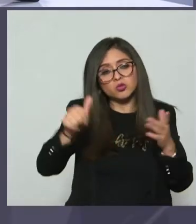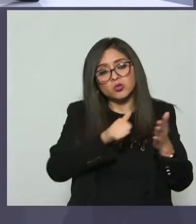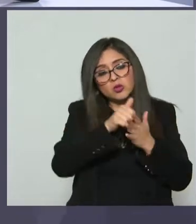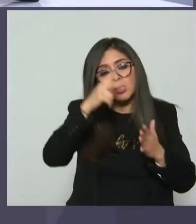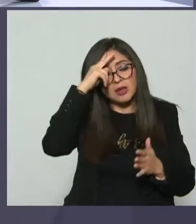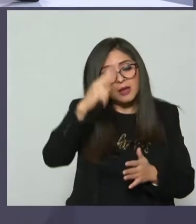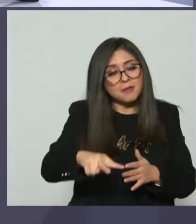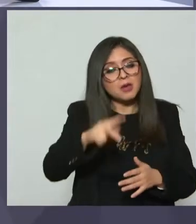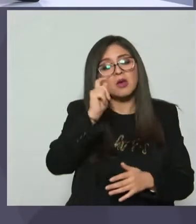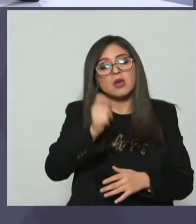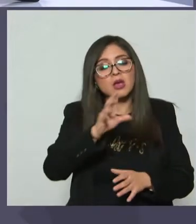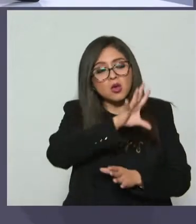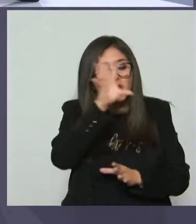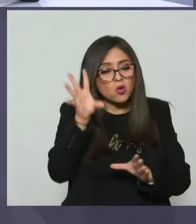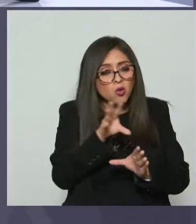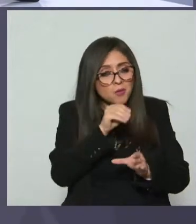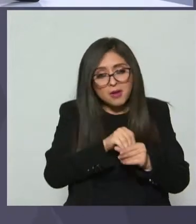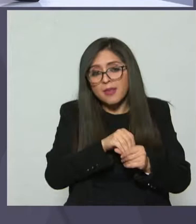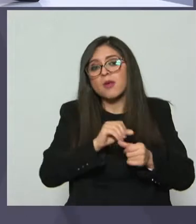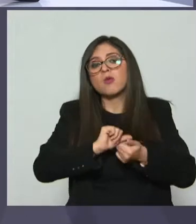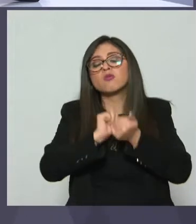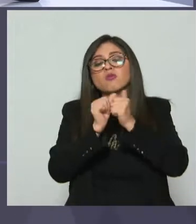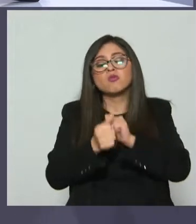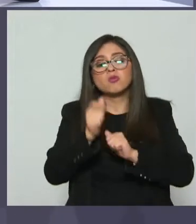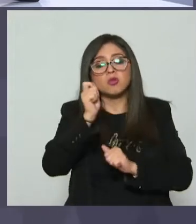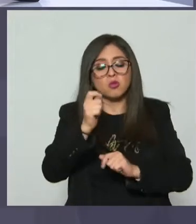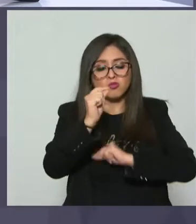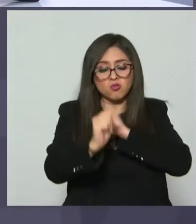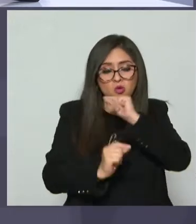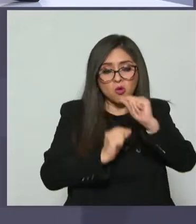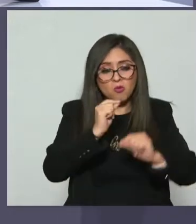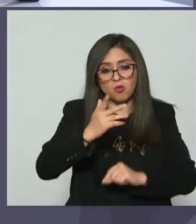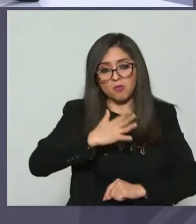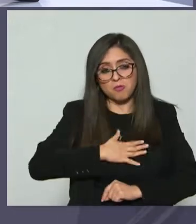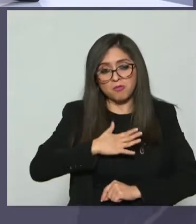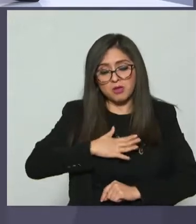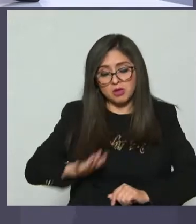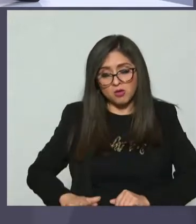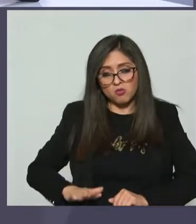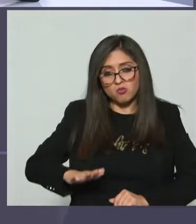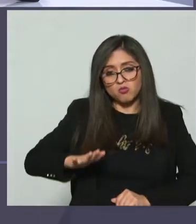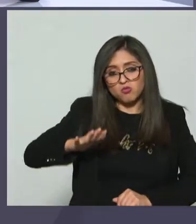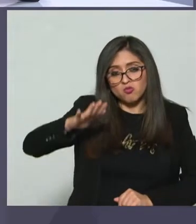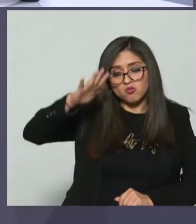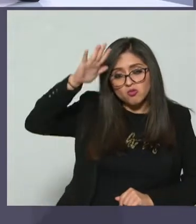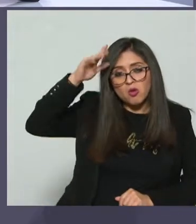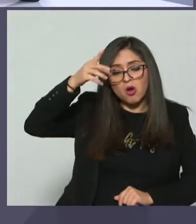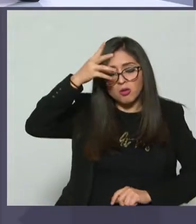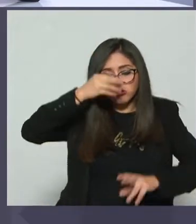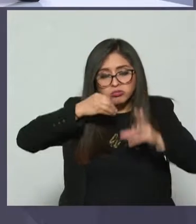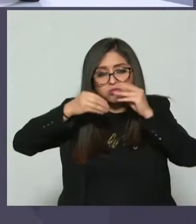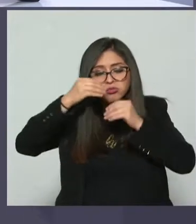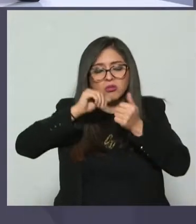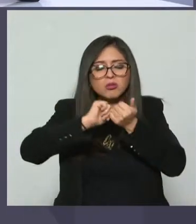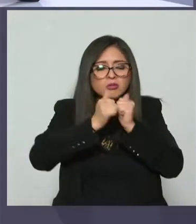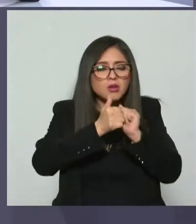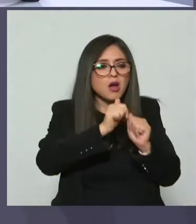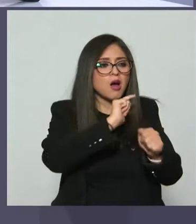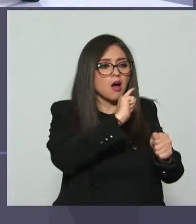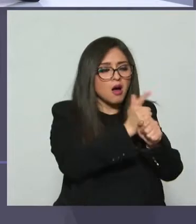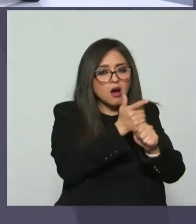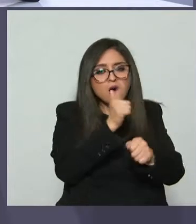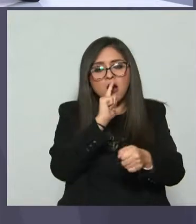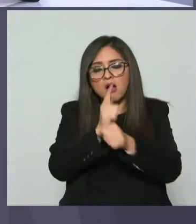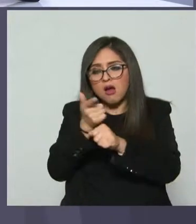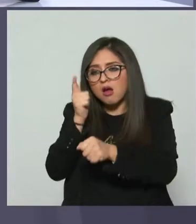ente completo, en el cual los procesos de desarrollo de las zonas te impactan en toda